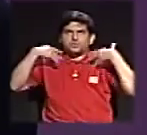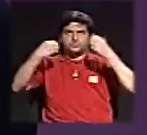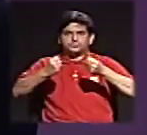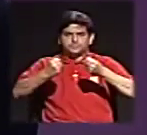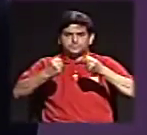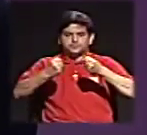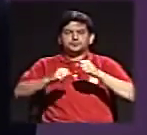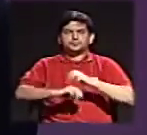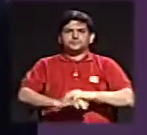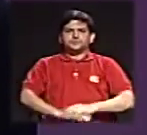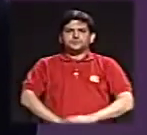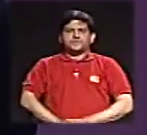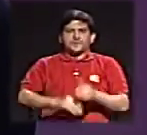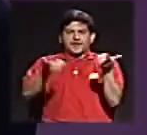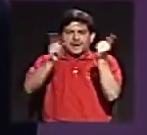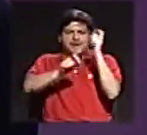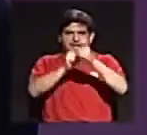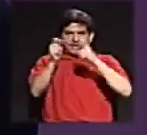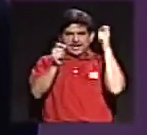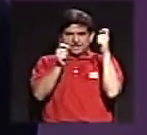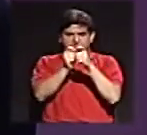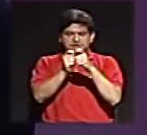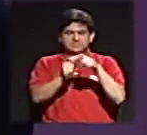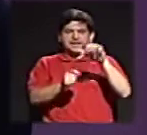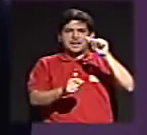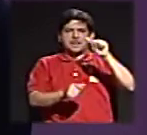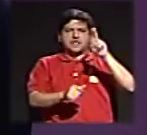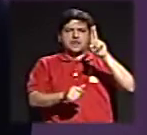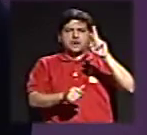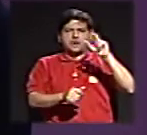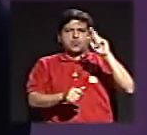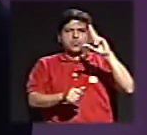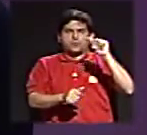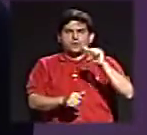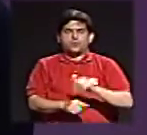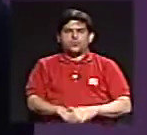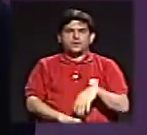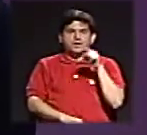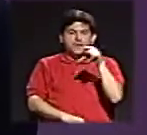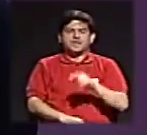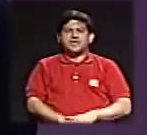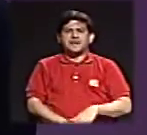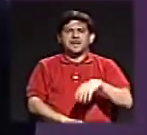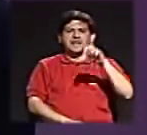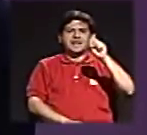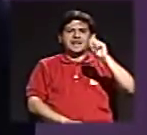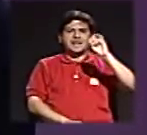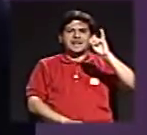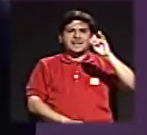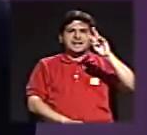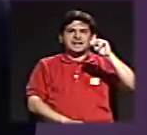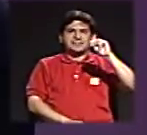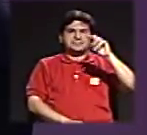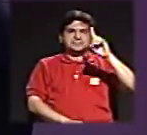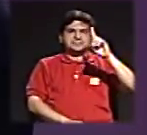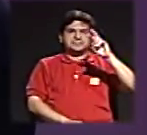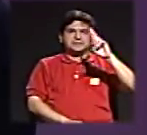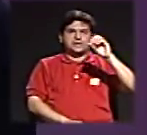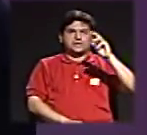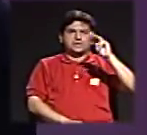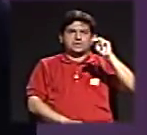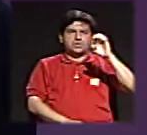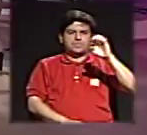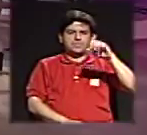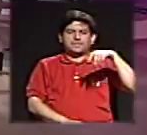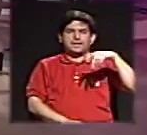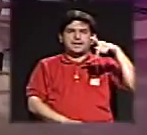¿no? En el caso específicamente de Aurora, estábamos frente a un síndrome de pared abdominal y además empezó a haber pérdida